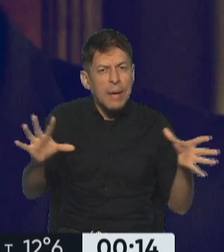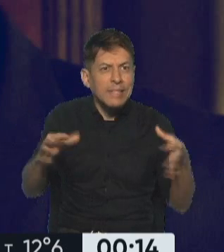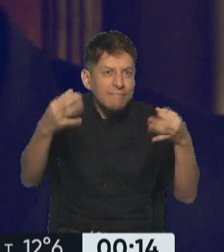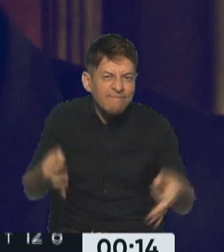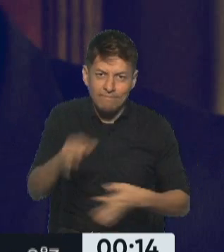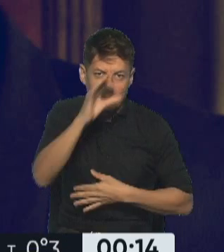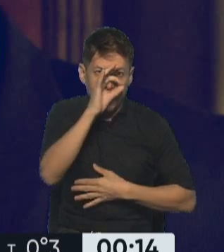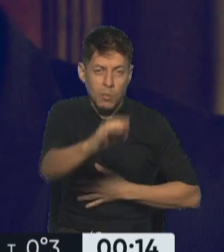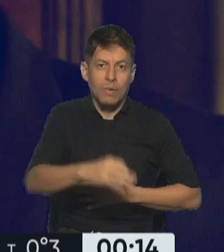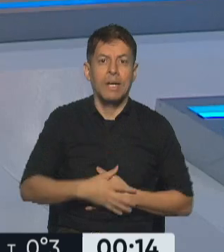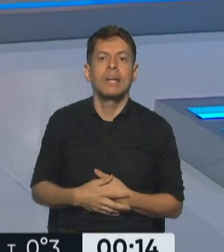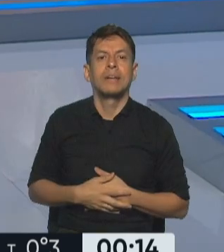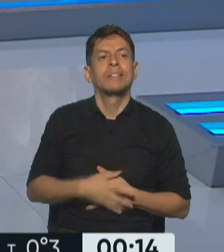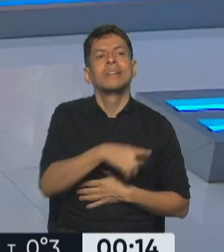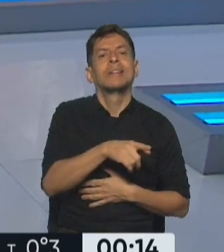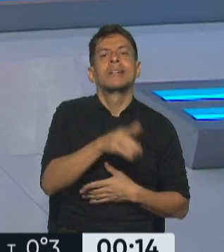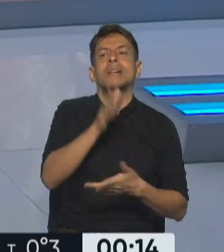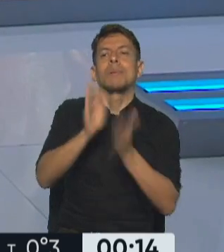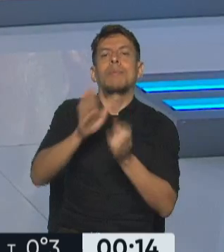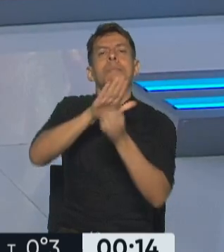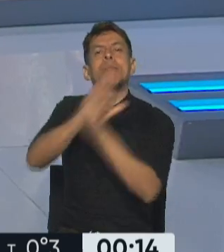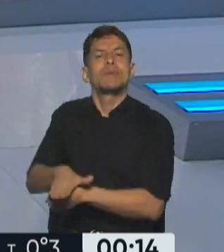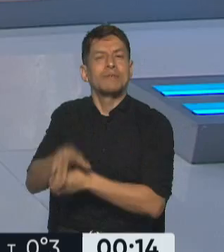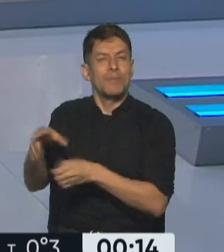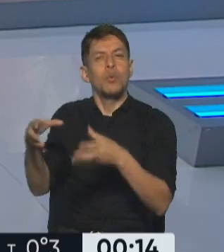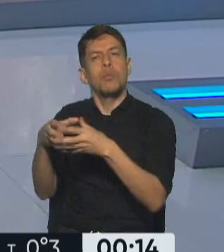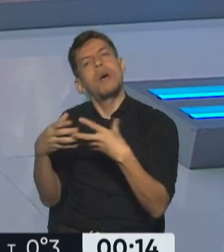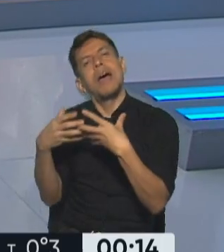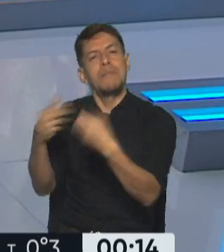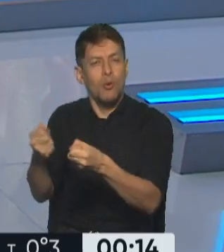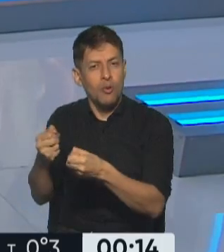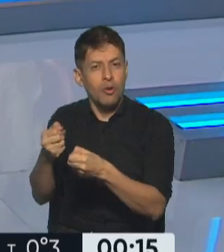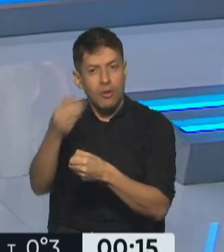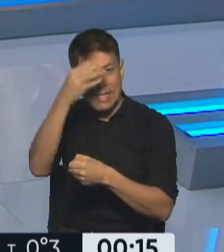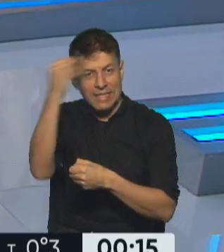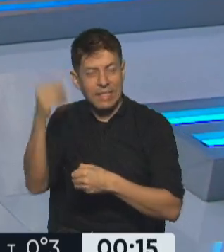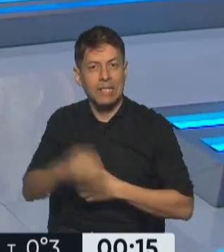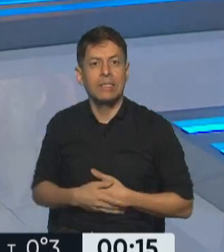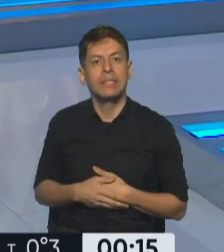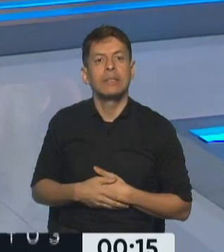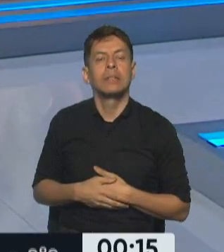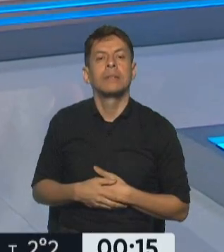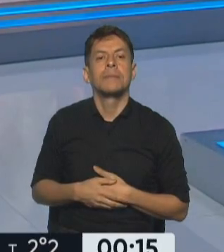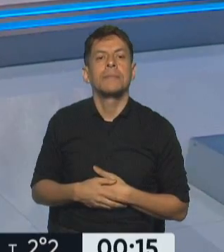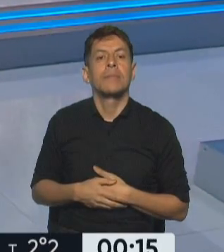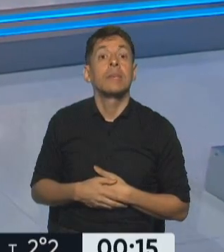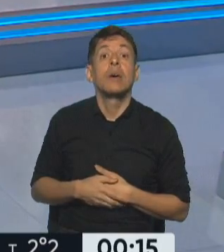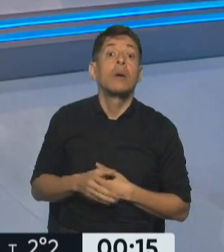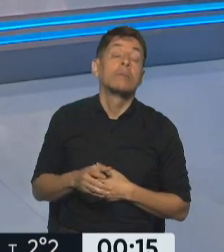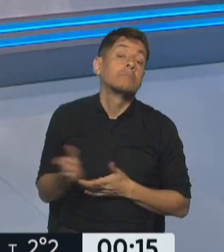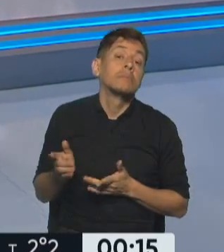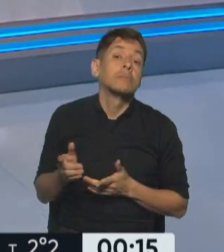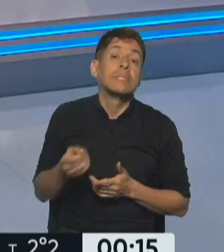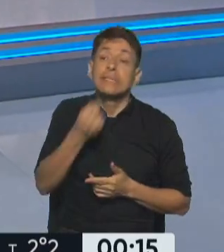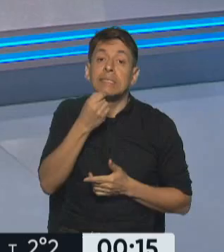hacia el sector que apoyaba a la vicepresidenta y cada vez que hay algún accionar en contra del gobierno, hay falta de